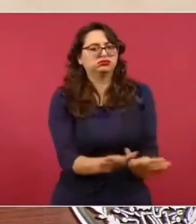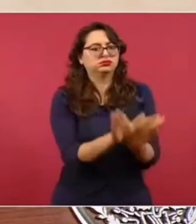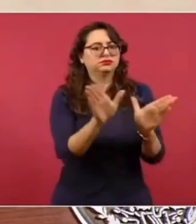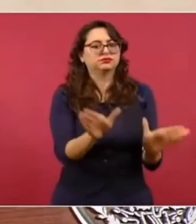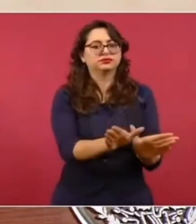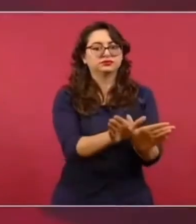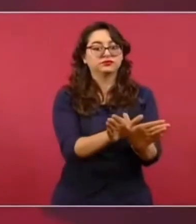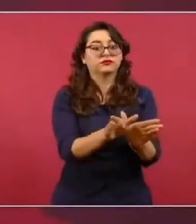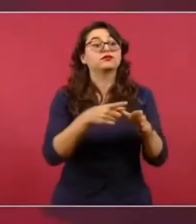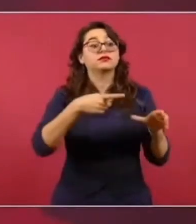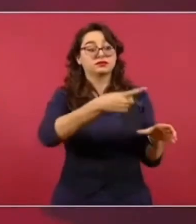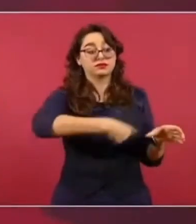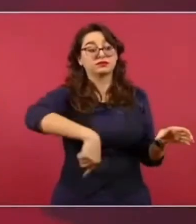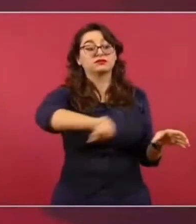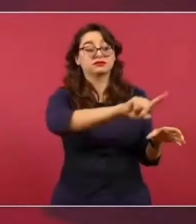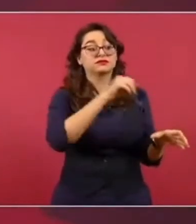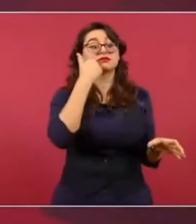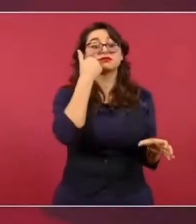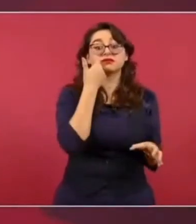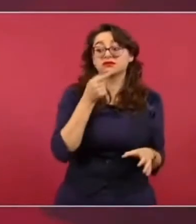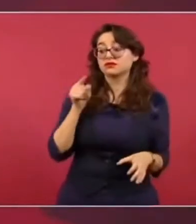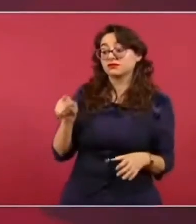Nada más que